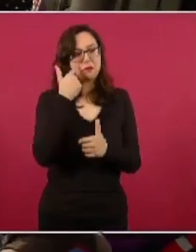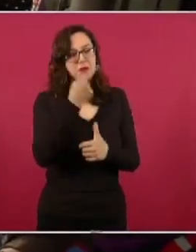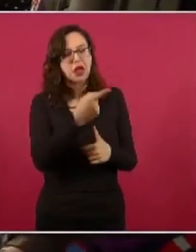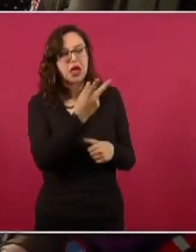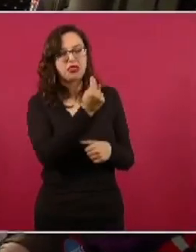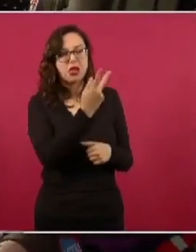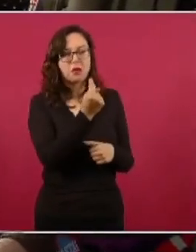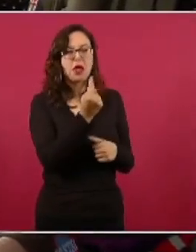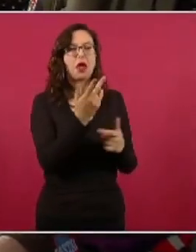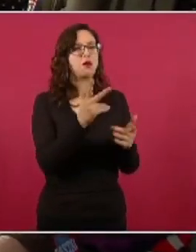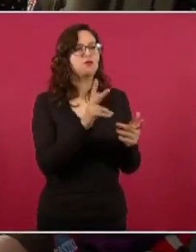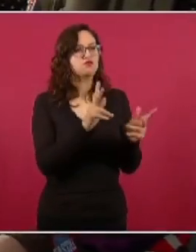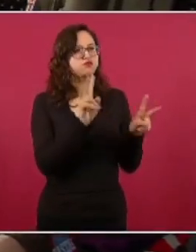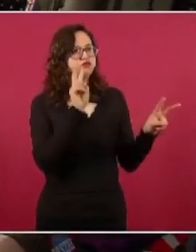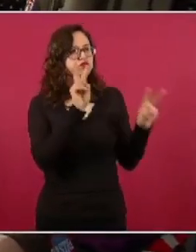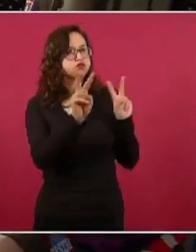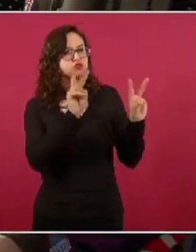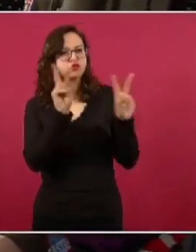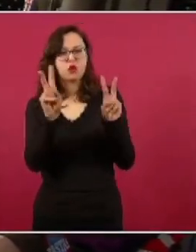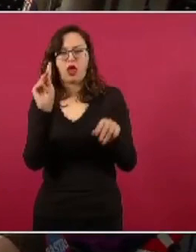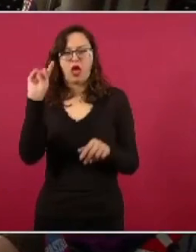se iba a